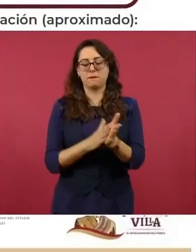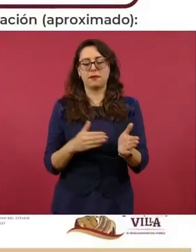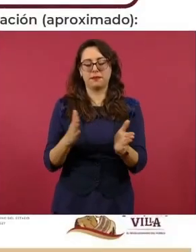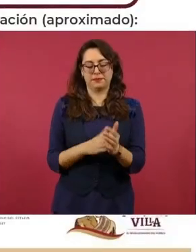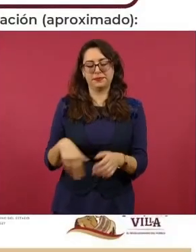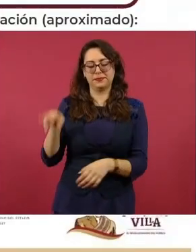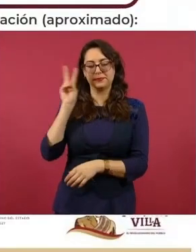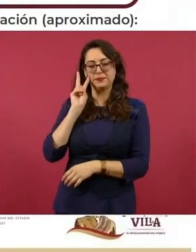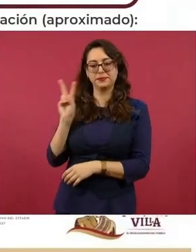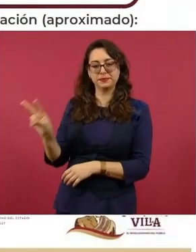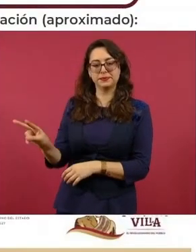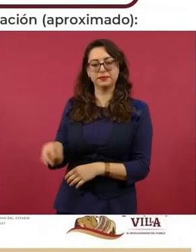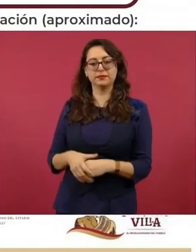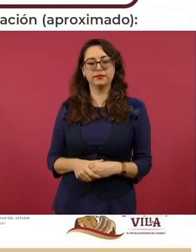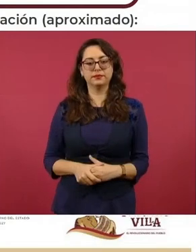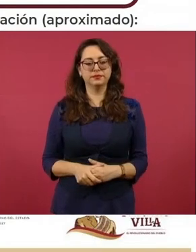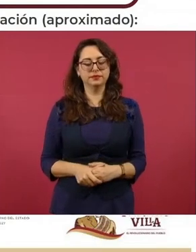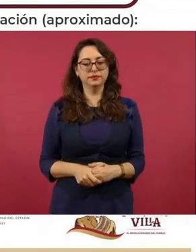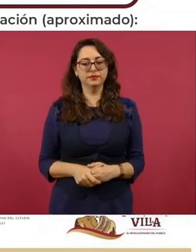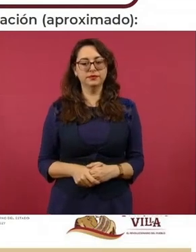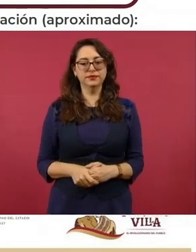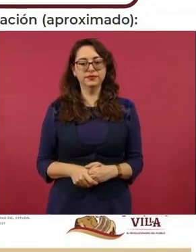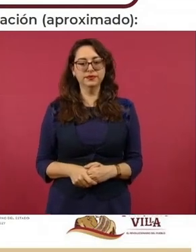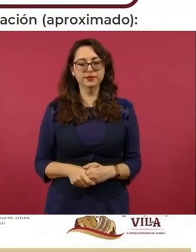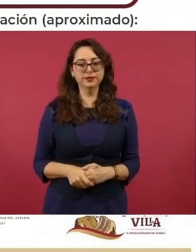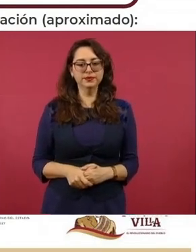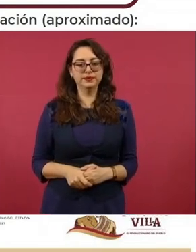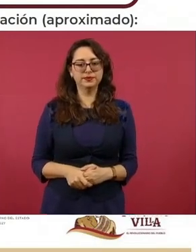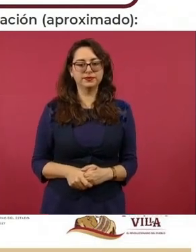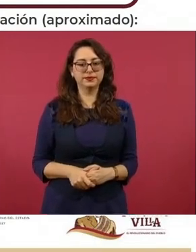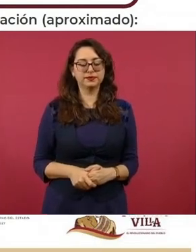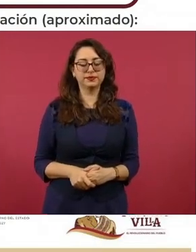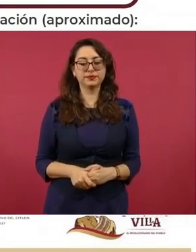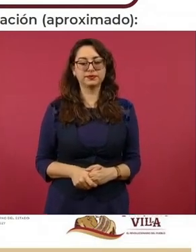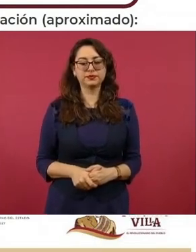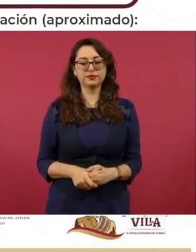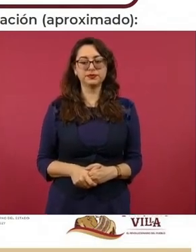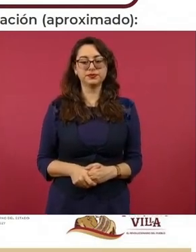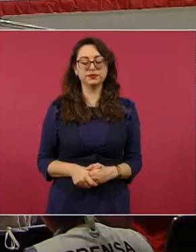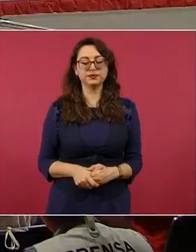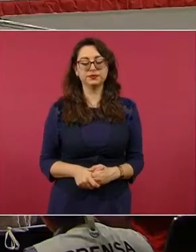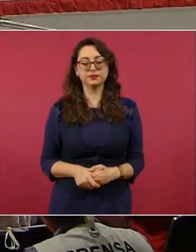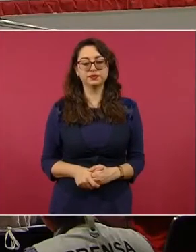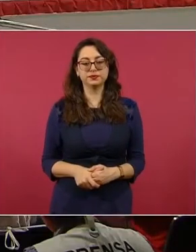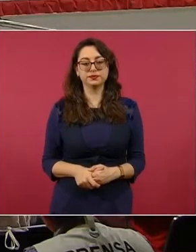30 de junio de 2023. Y si me permite, en este caso, solamente